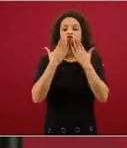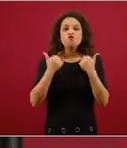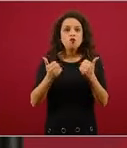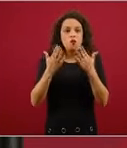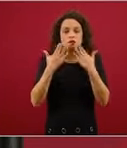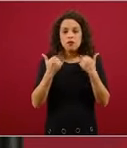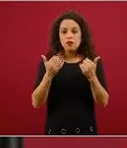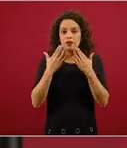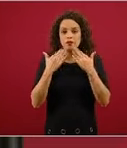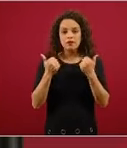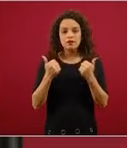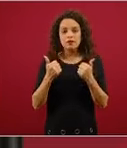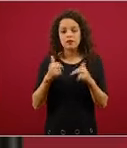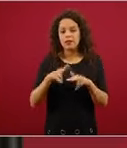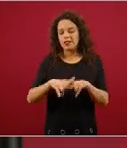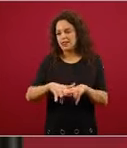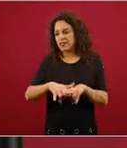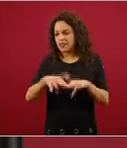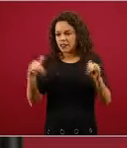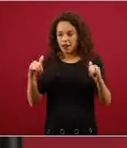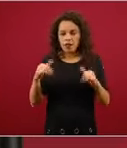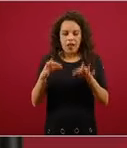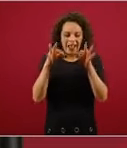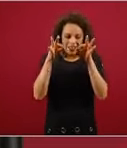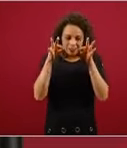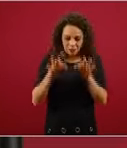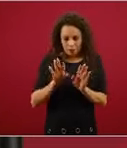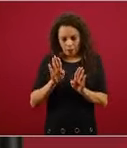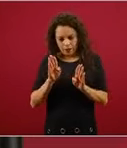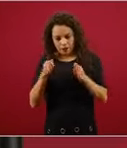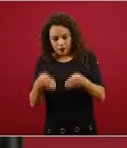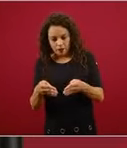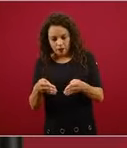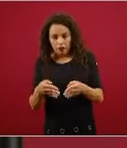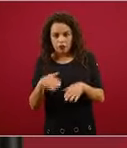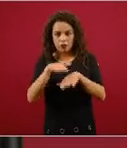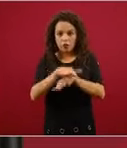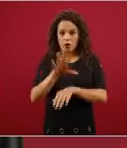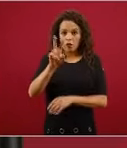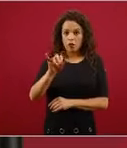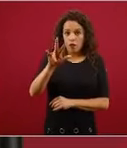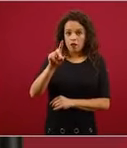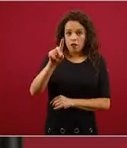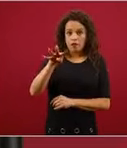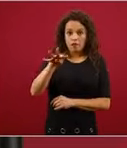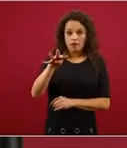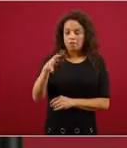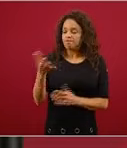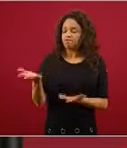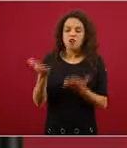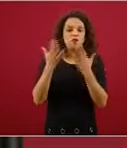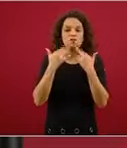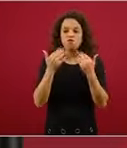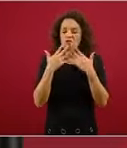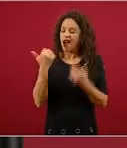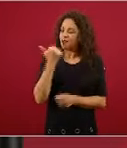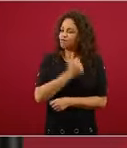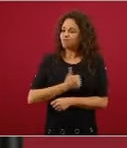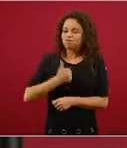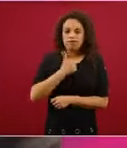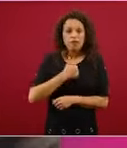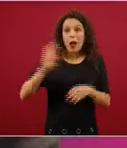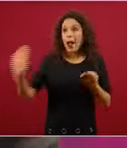todavía ningún tratamiento específico contra COVID-19. Desafortunadamente, no existe en el mundo